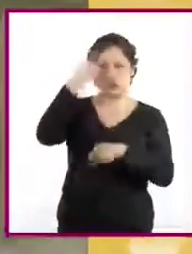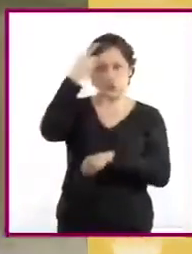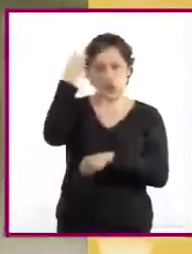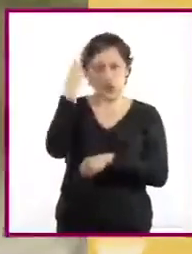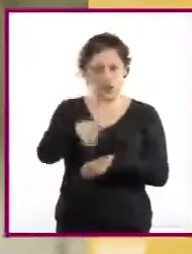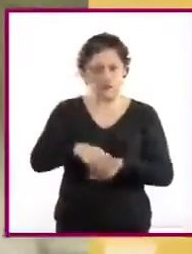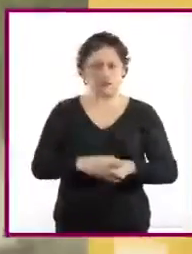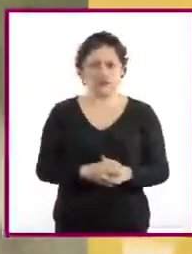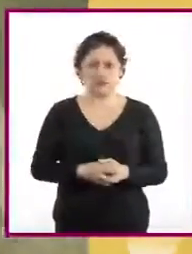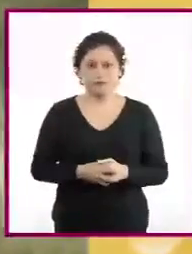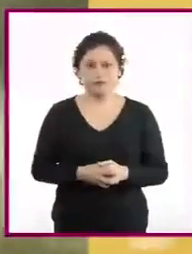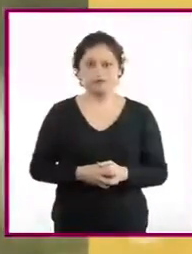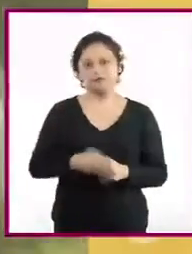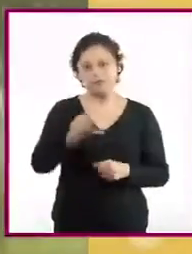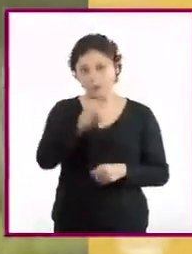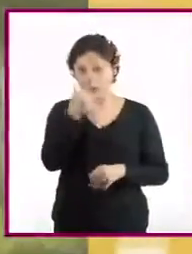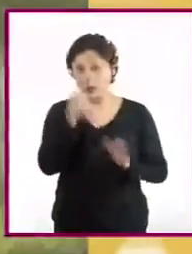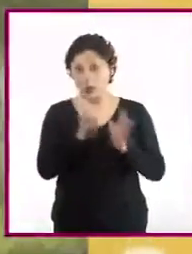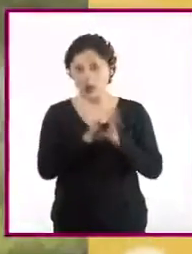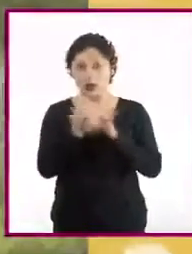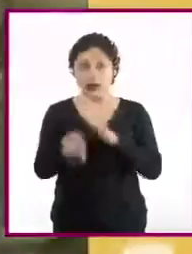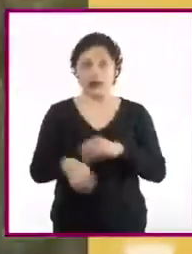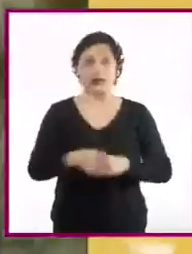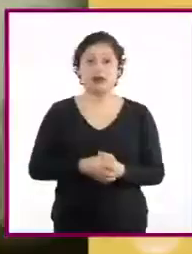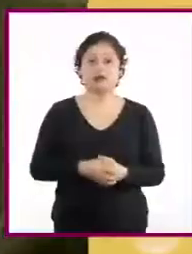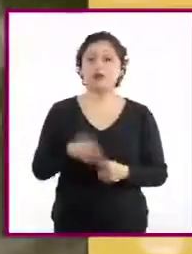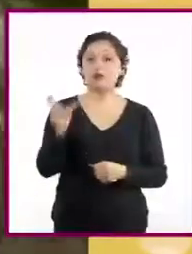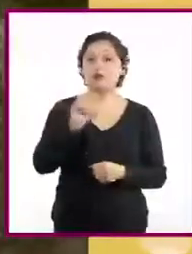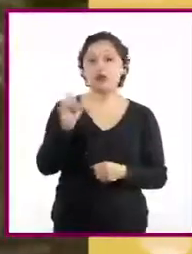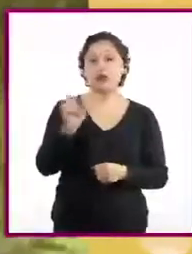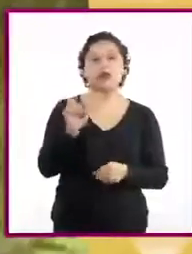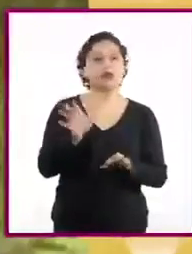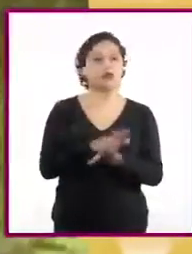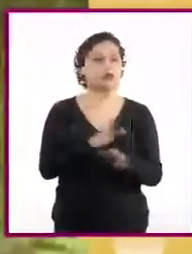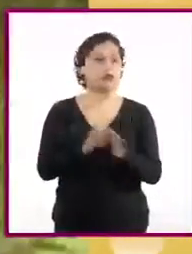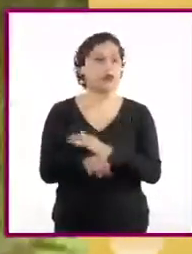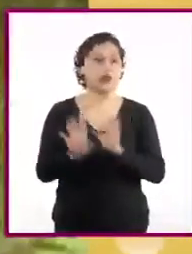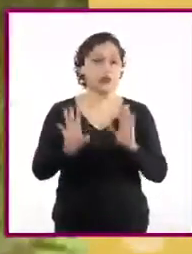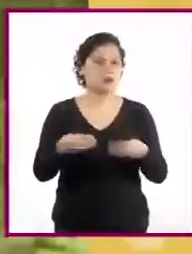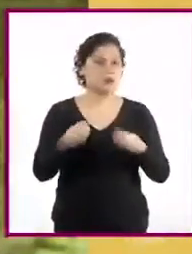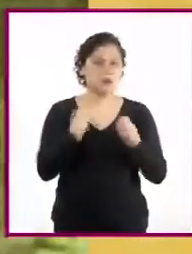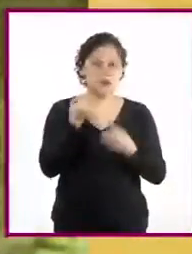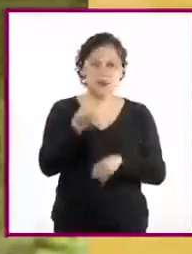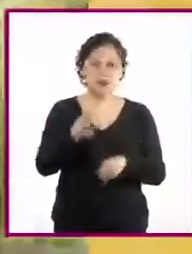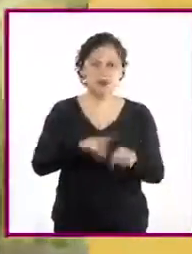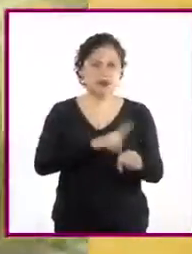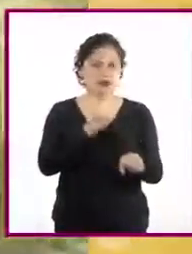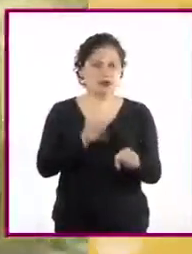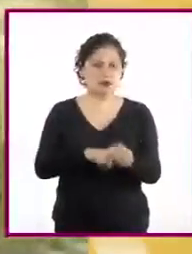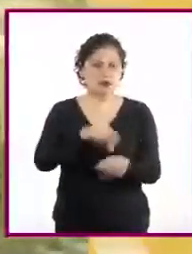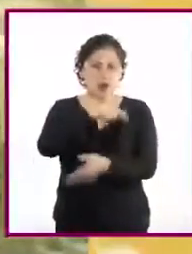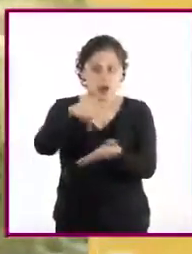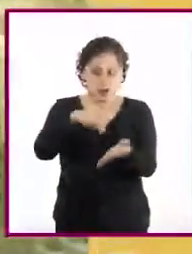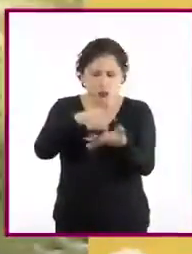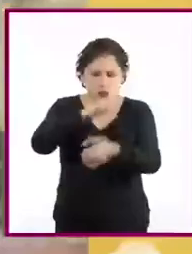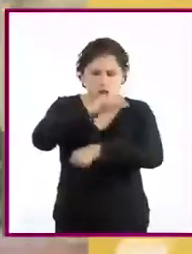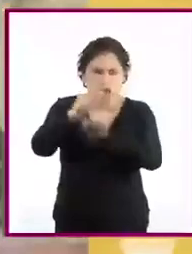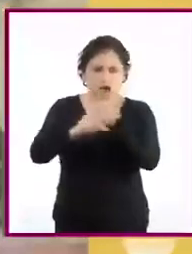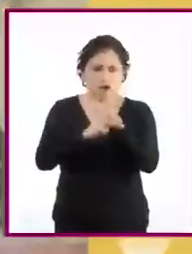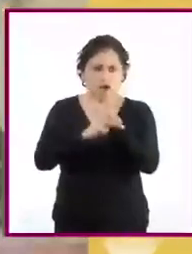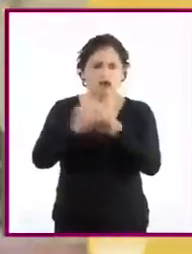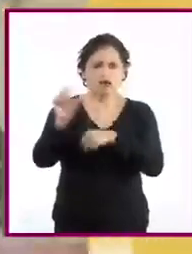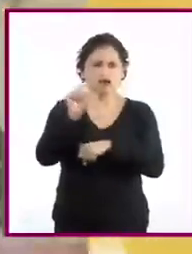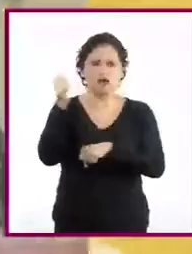Otro ejemplo de trato inhumano es el que suelen vivir de manera cotidiana los habitantes de un país que ha sido sometido